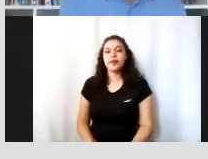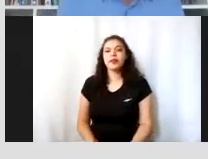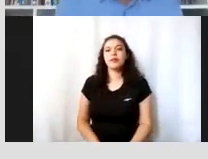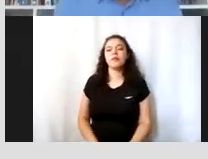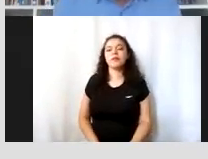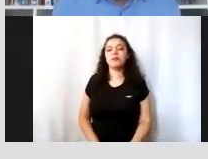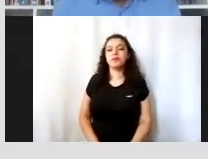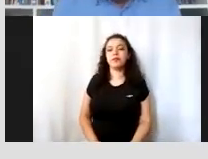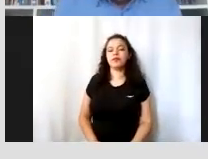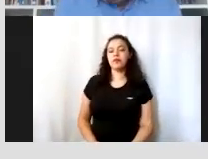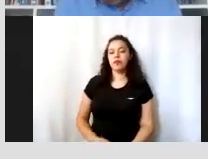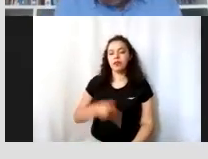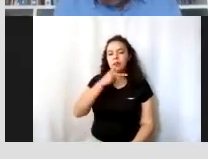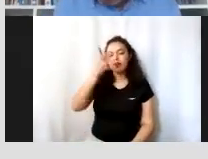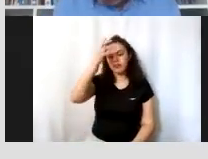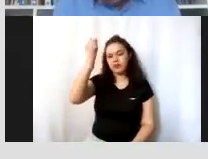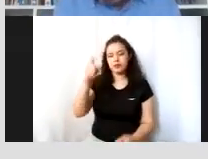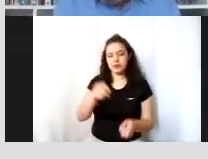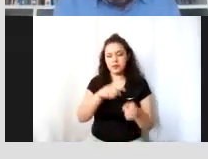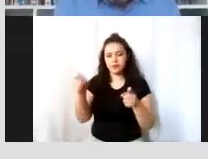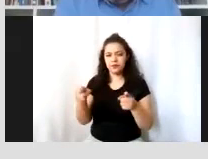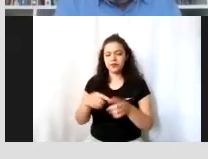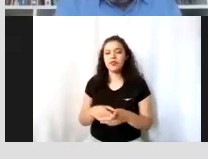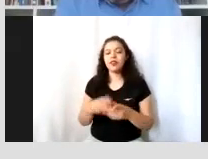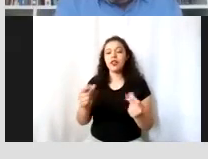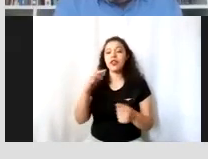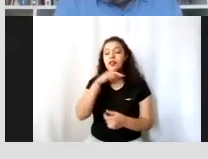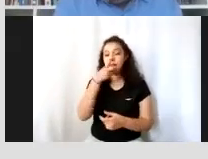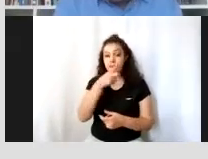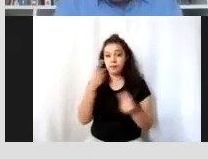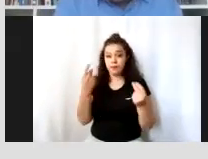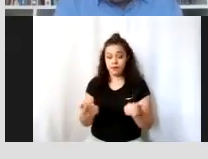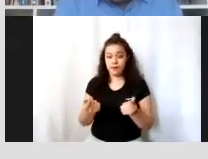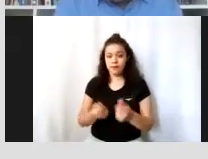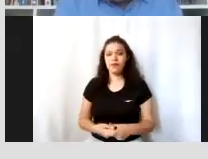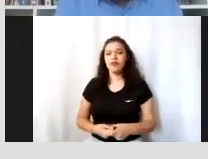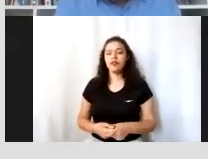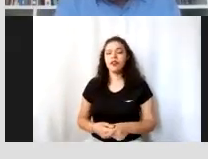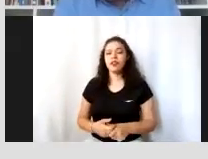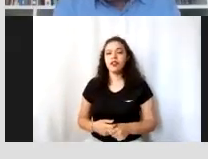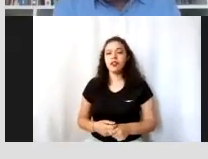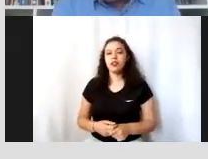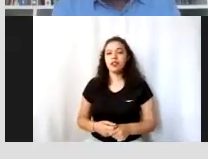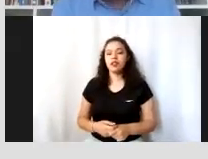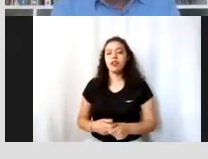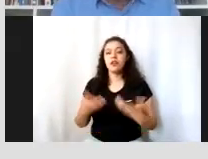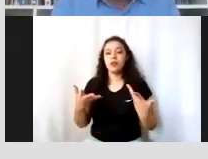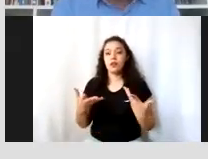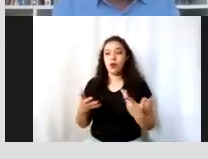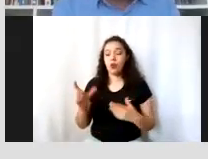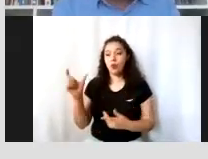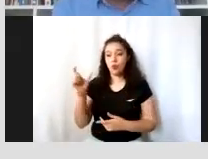a otro concepto. Rápidamente se los comento. Cuando es materialmente imposible